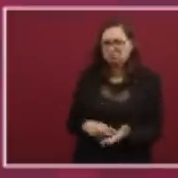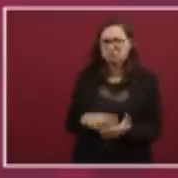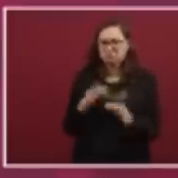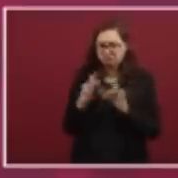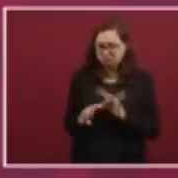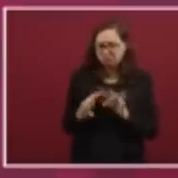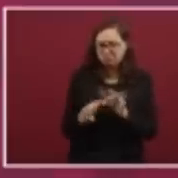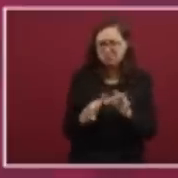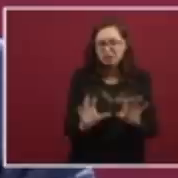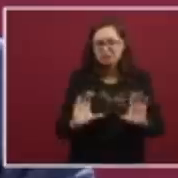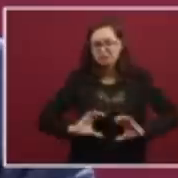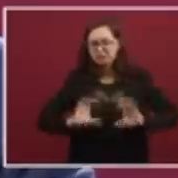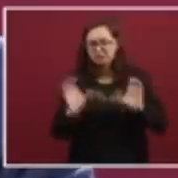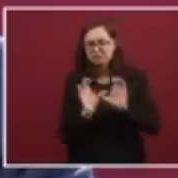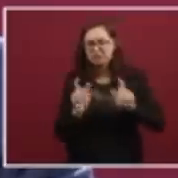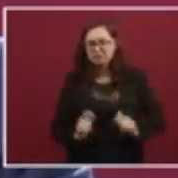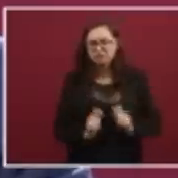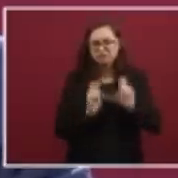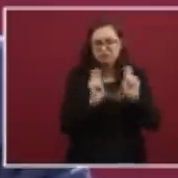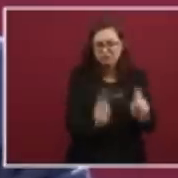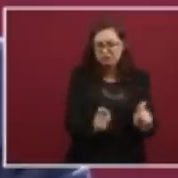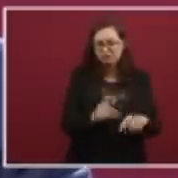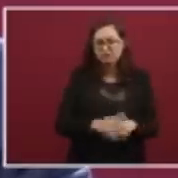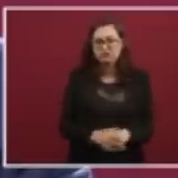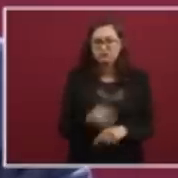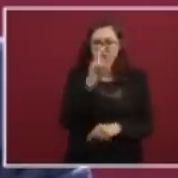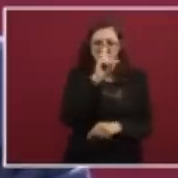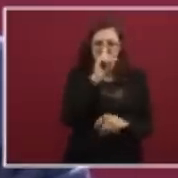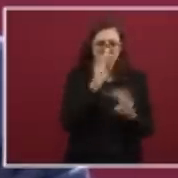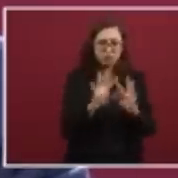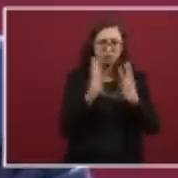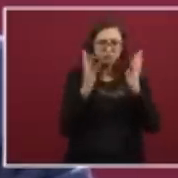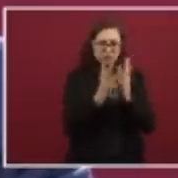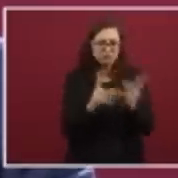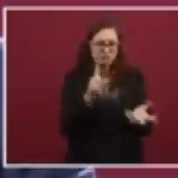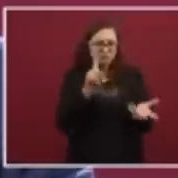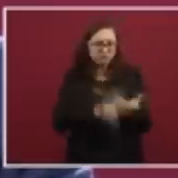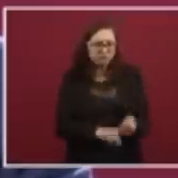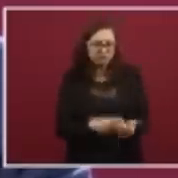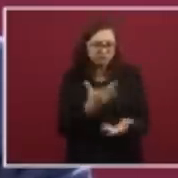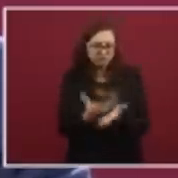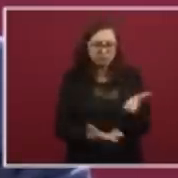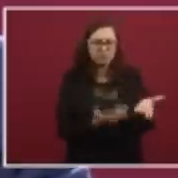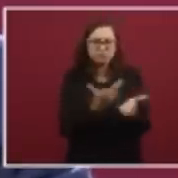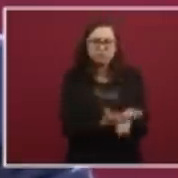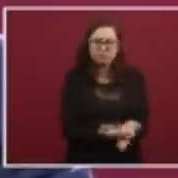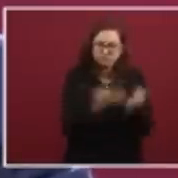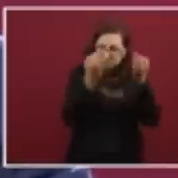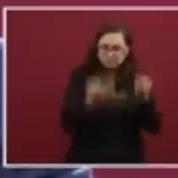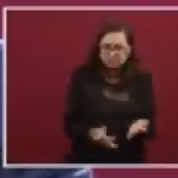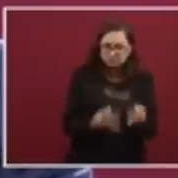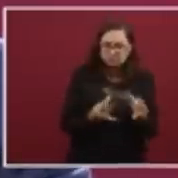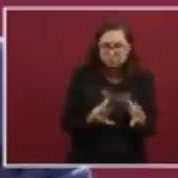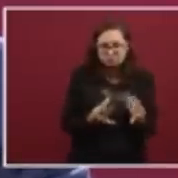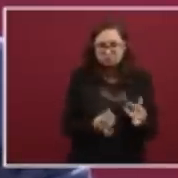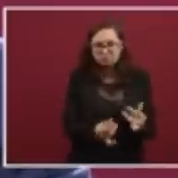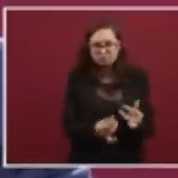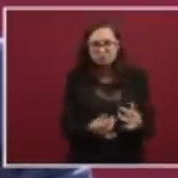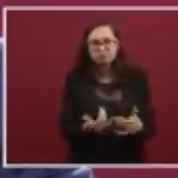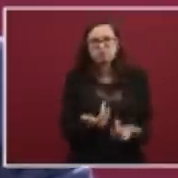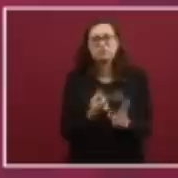certificación. Ellos ofrecen en este consejo, en esta agrupación, esa calidad, y hemos